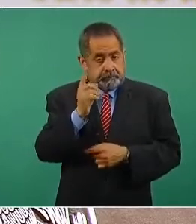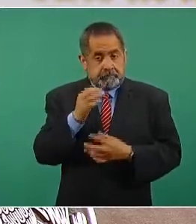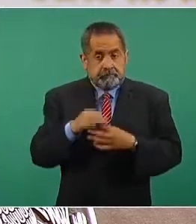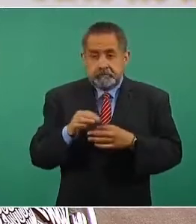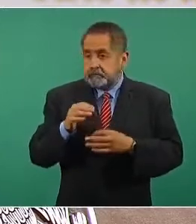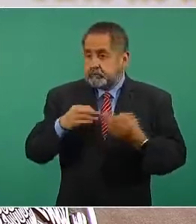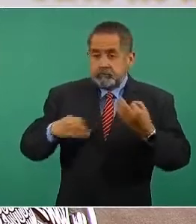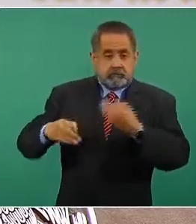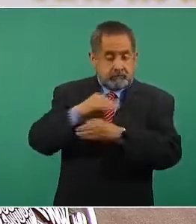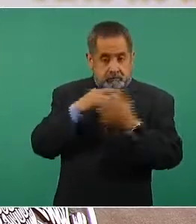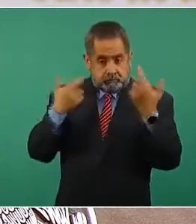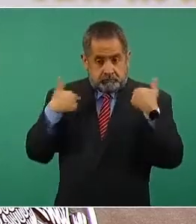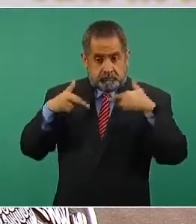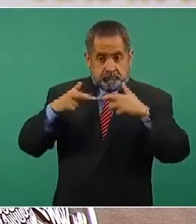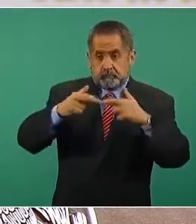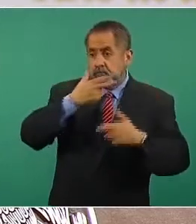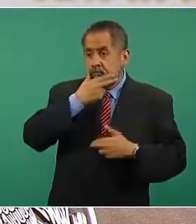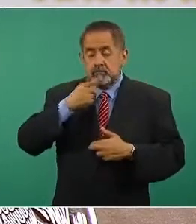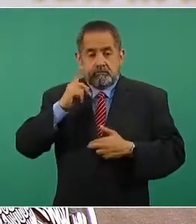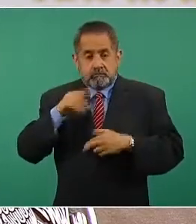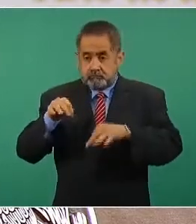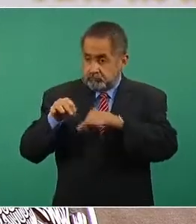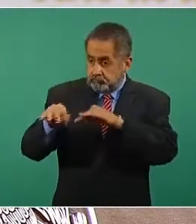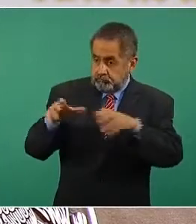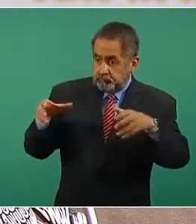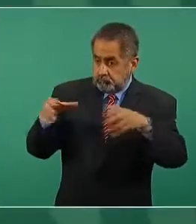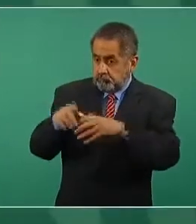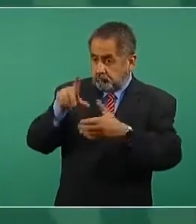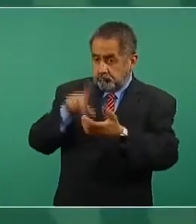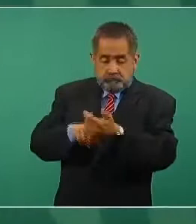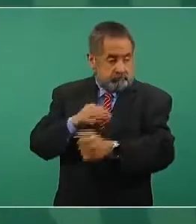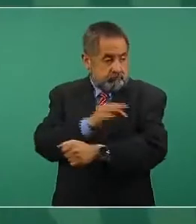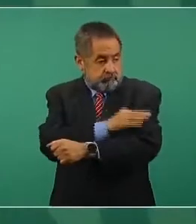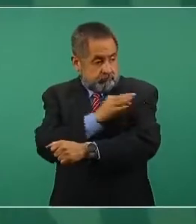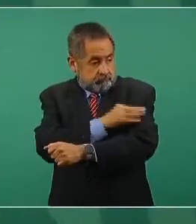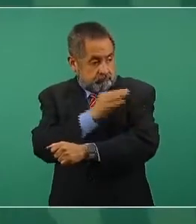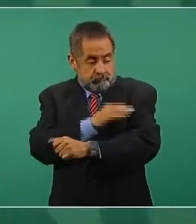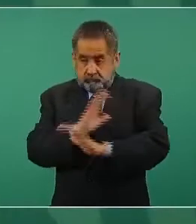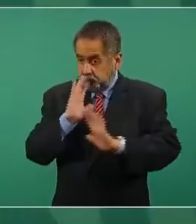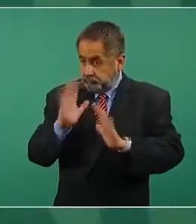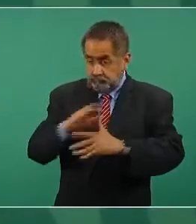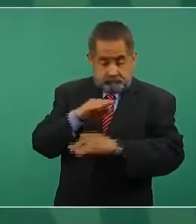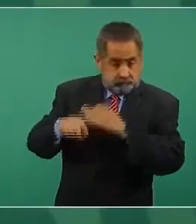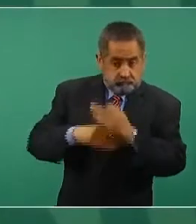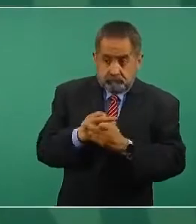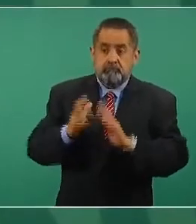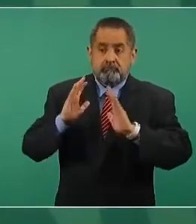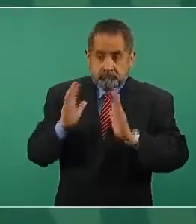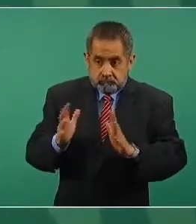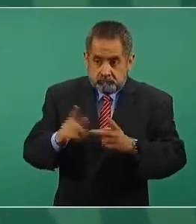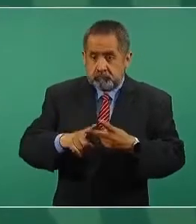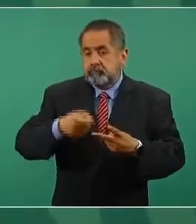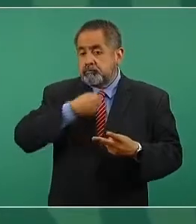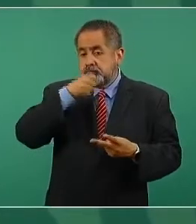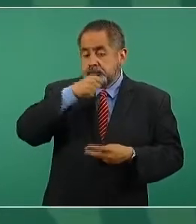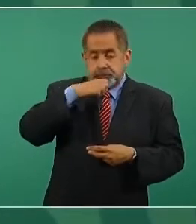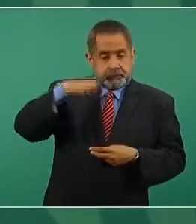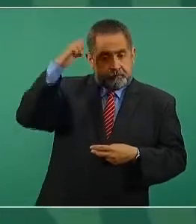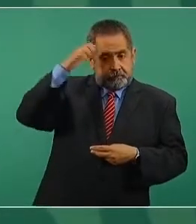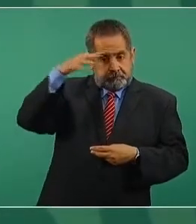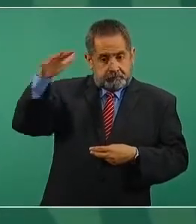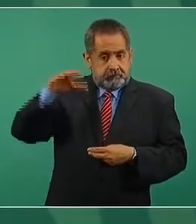todos los maestros, maestras, trabajadores de la educación vacunados y todos los adultos mayores